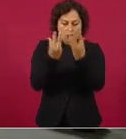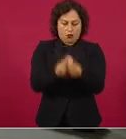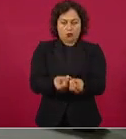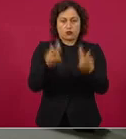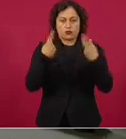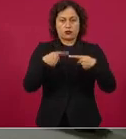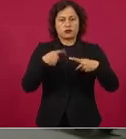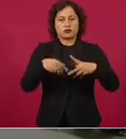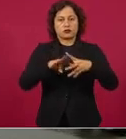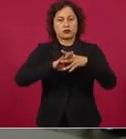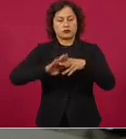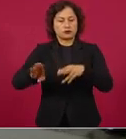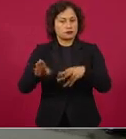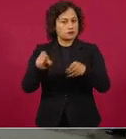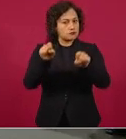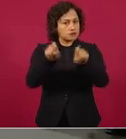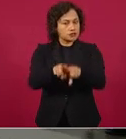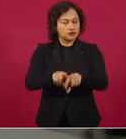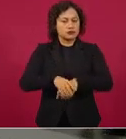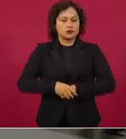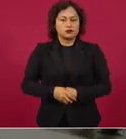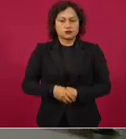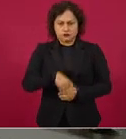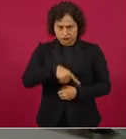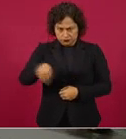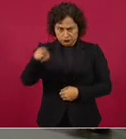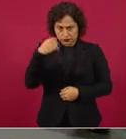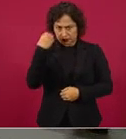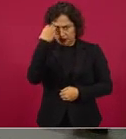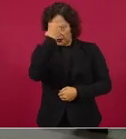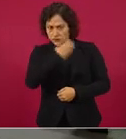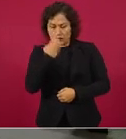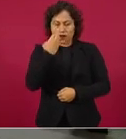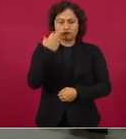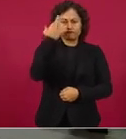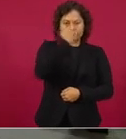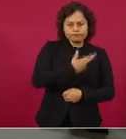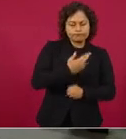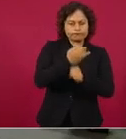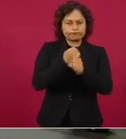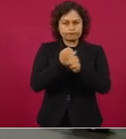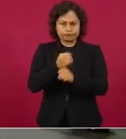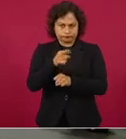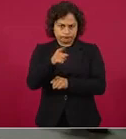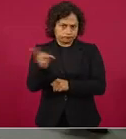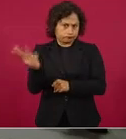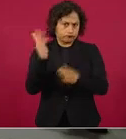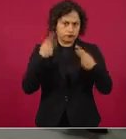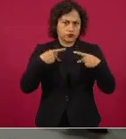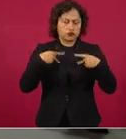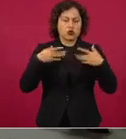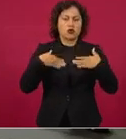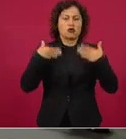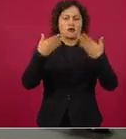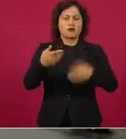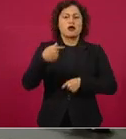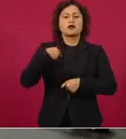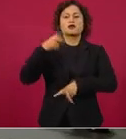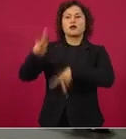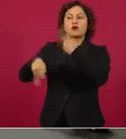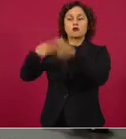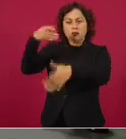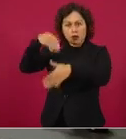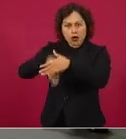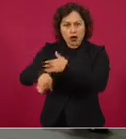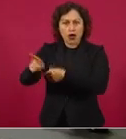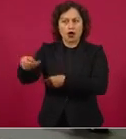propios refugiados. Investíguelo realmente con la gente de su confianza. Me han ofrecido un taco, lo he rechazado no